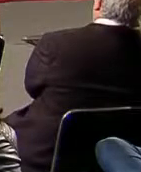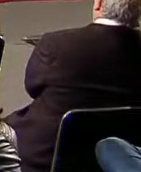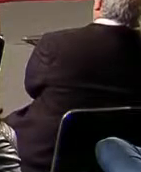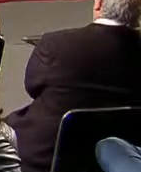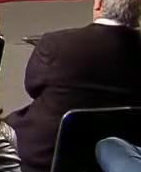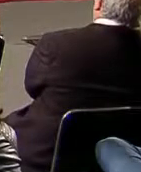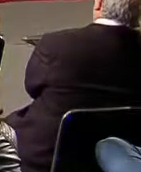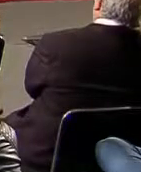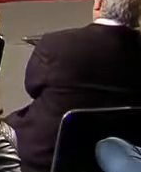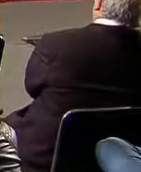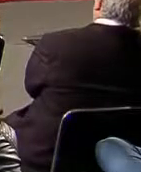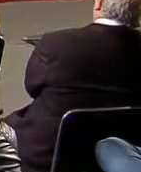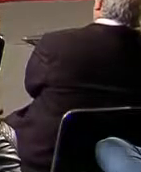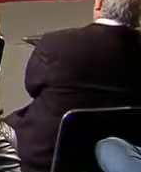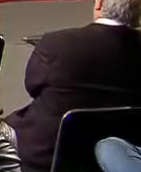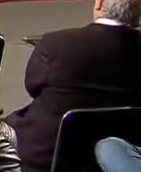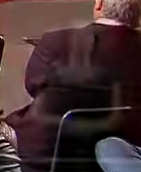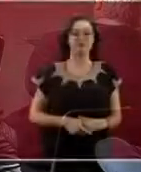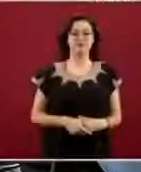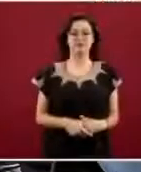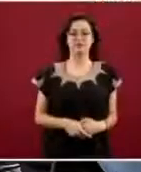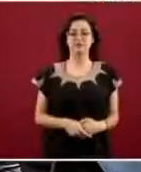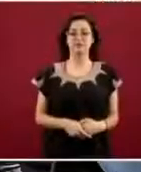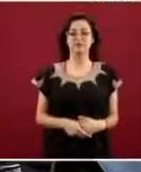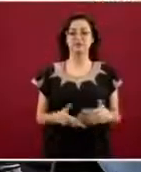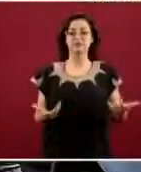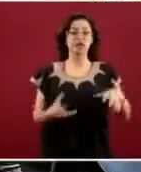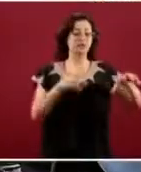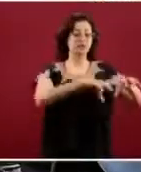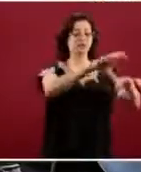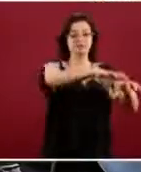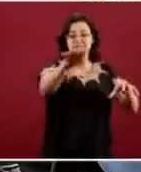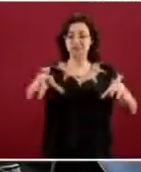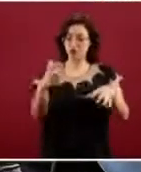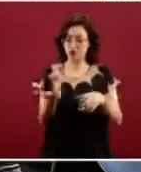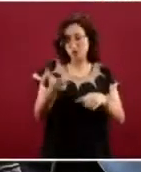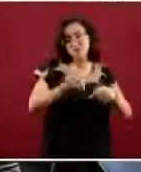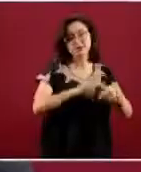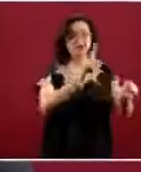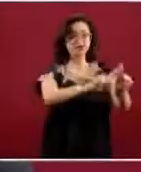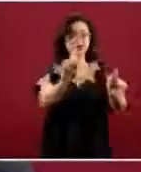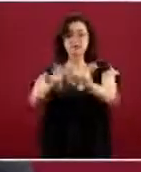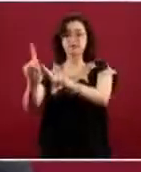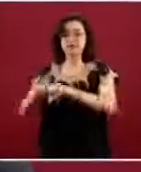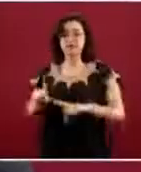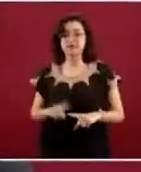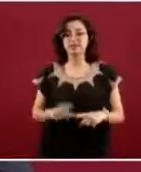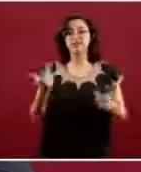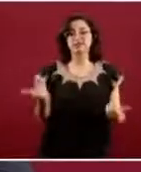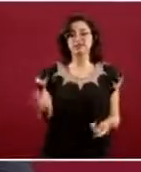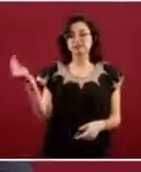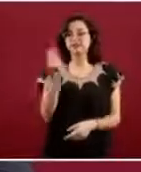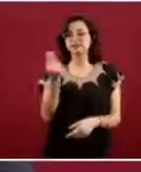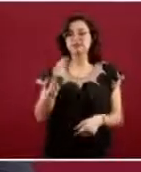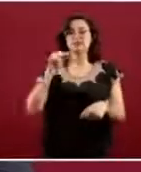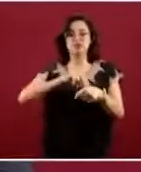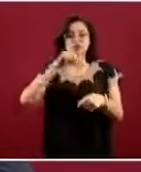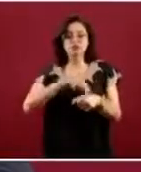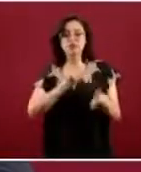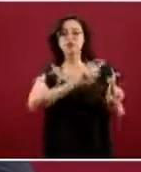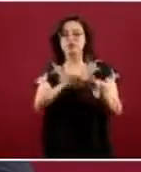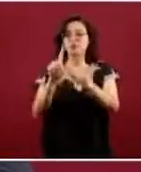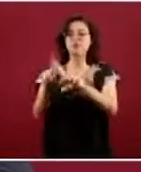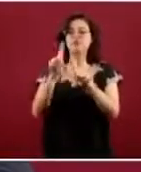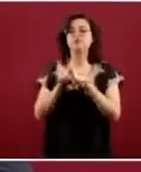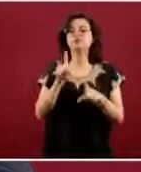hemos mandado médicos a casi todas las instituciones. También ya mandamos a CEMAR, al hospital que vamos a abrir en Amatán, Chiapas.